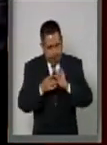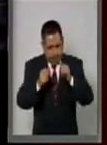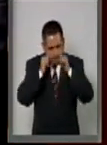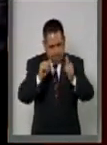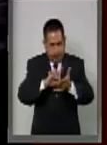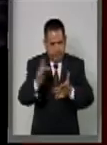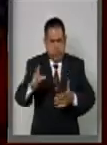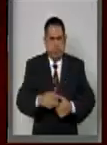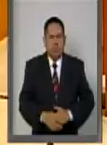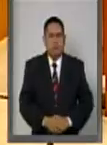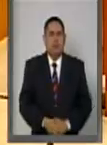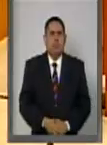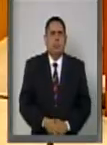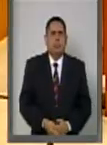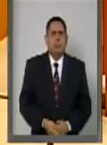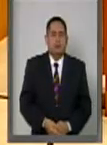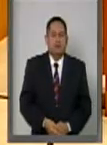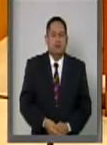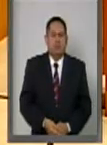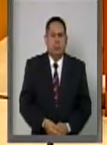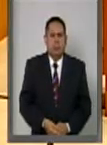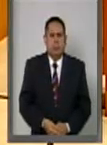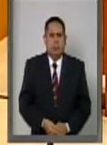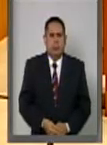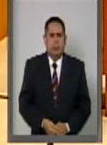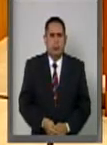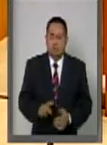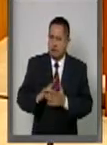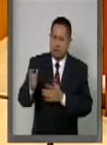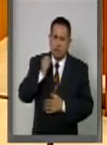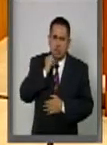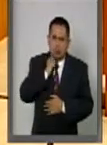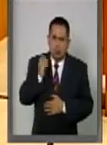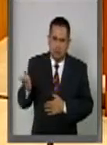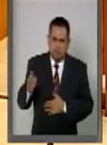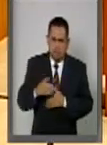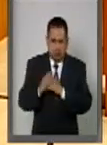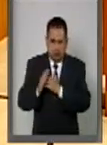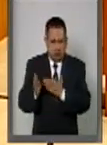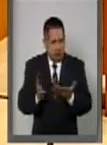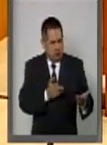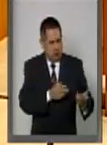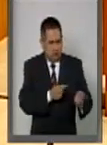señor secretario. Muchas gracias, señor senador. Por favor, señor secretario.